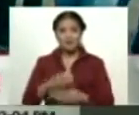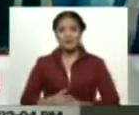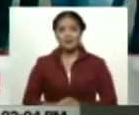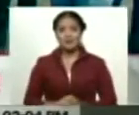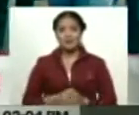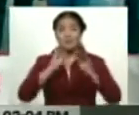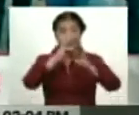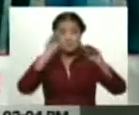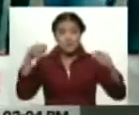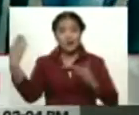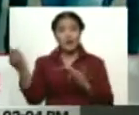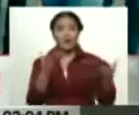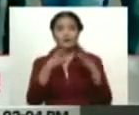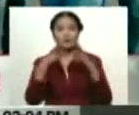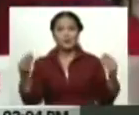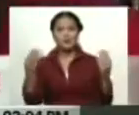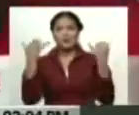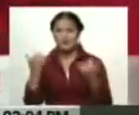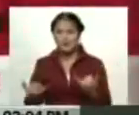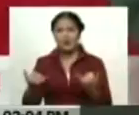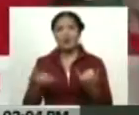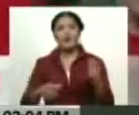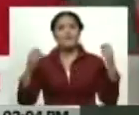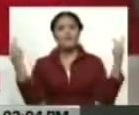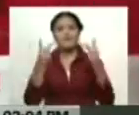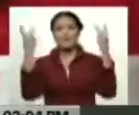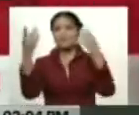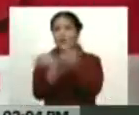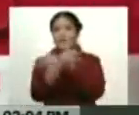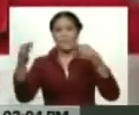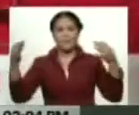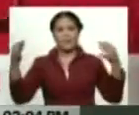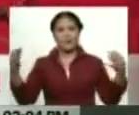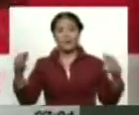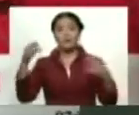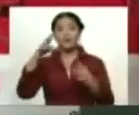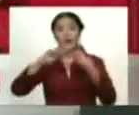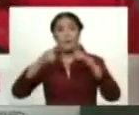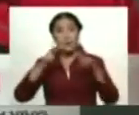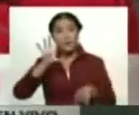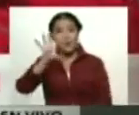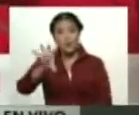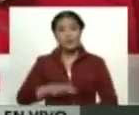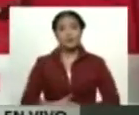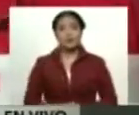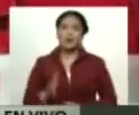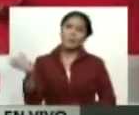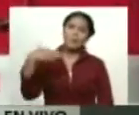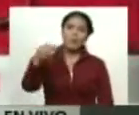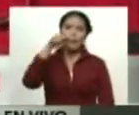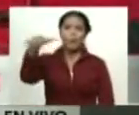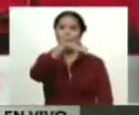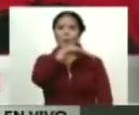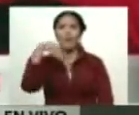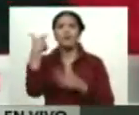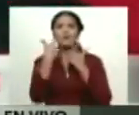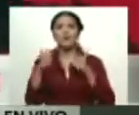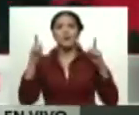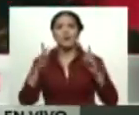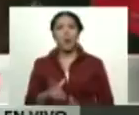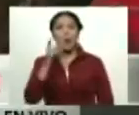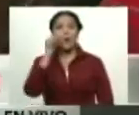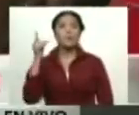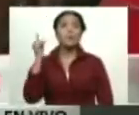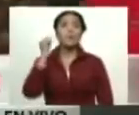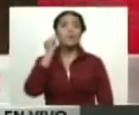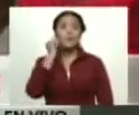a la población a hacer historia y lograr una victoria perfecta y espléndida por la patria. Vamos, pueblo de libertadores y libertadoras,